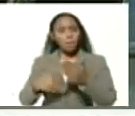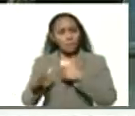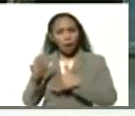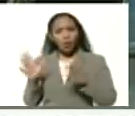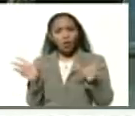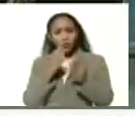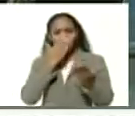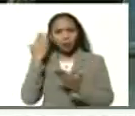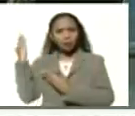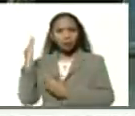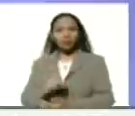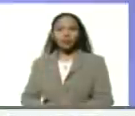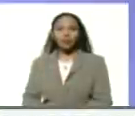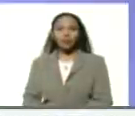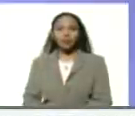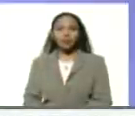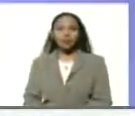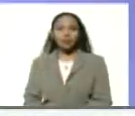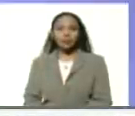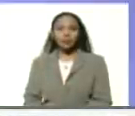Jiménez. Adelante, María.